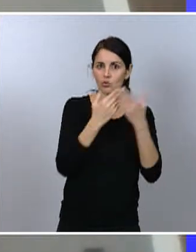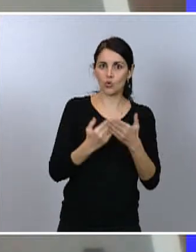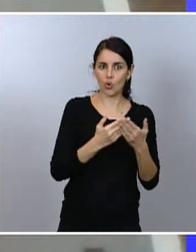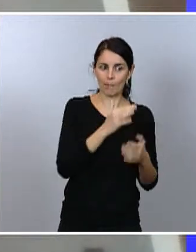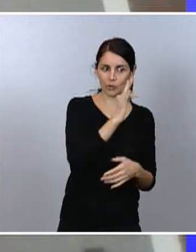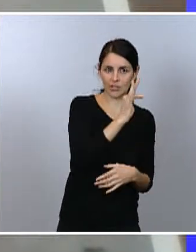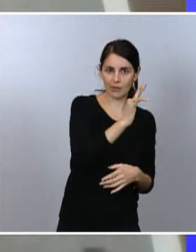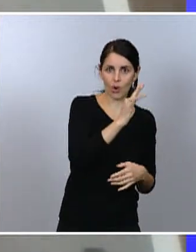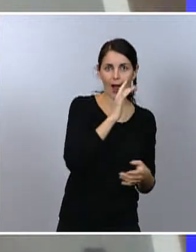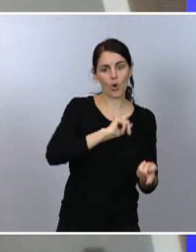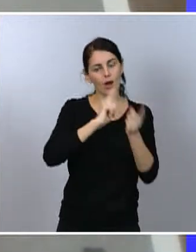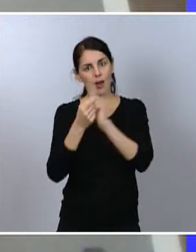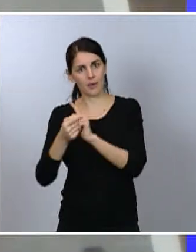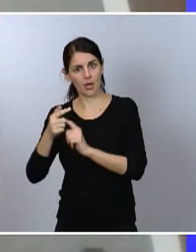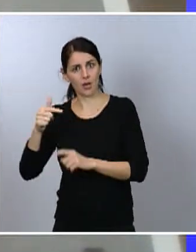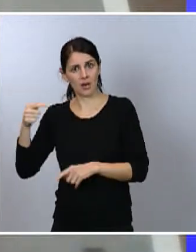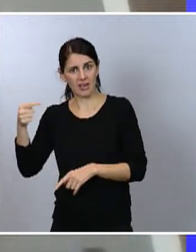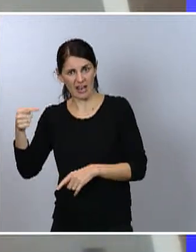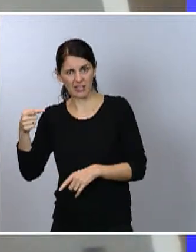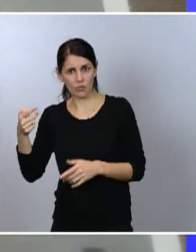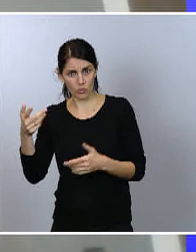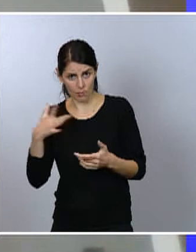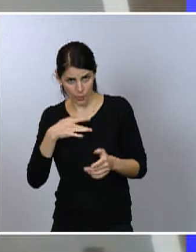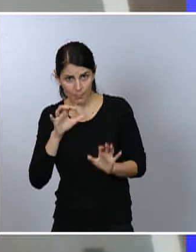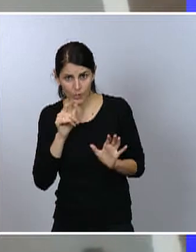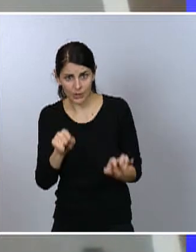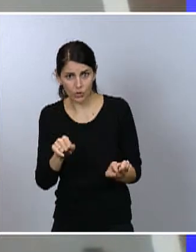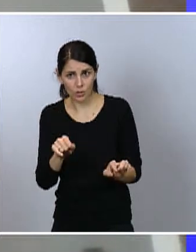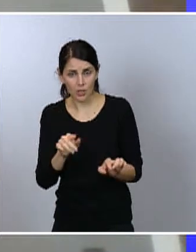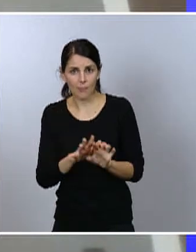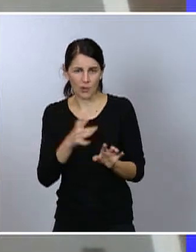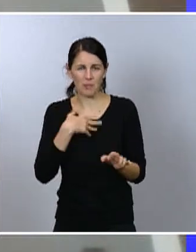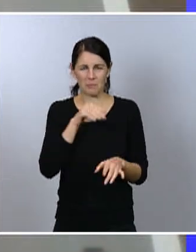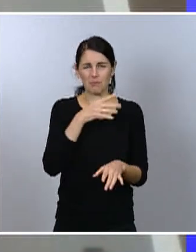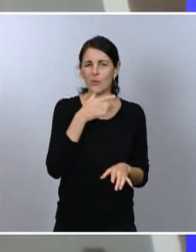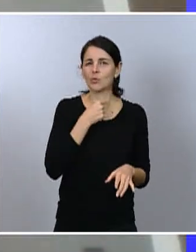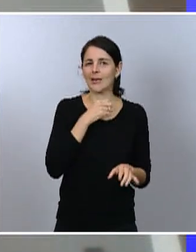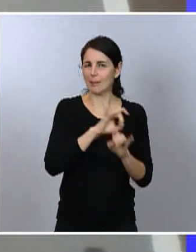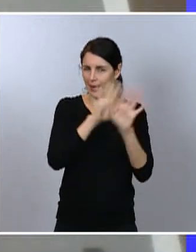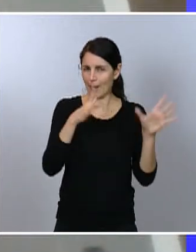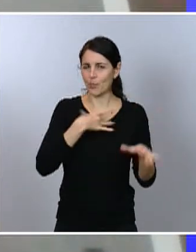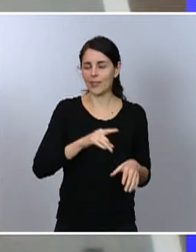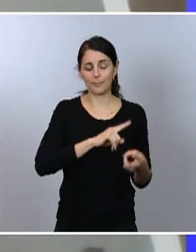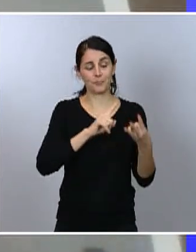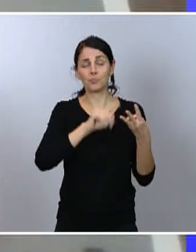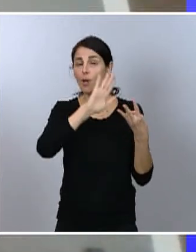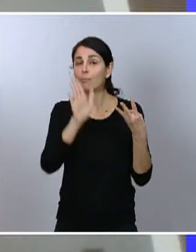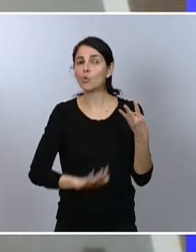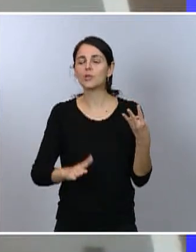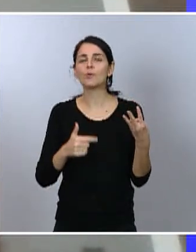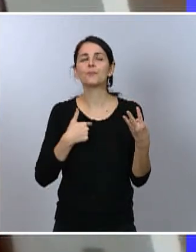si lo pudiesen aclarar un poco mejor la diferencia entre esos dos datos. Y luego también una última pregunta. Su análisis